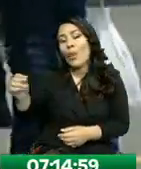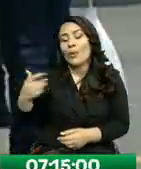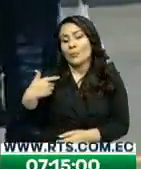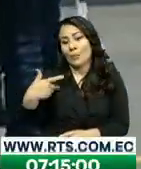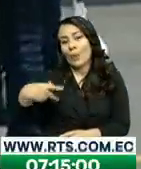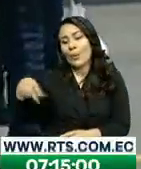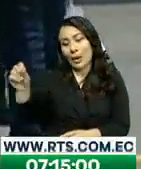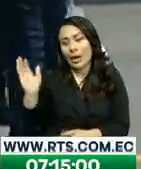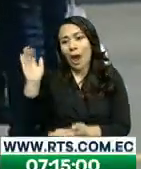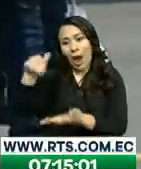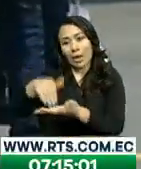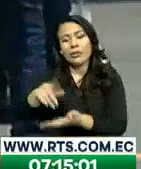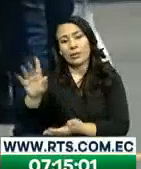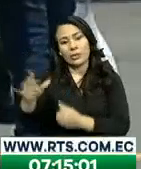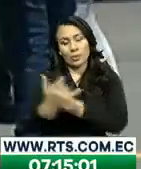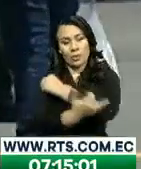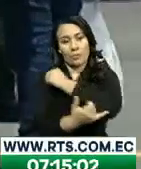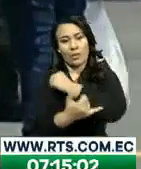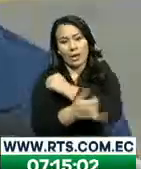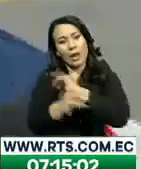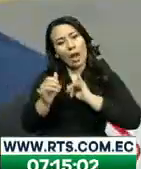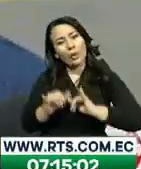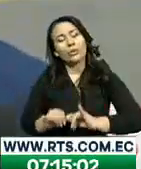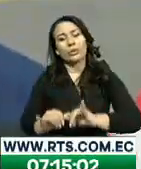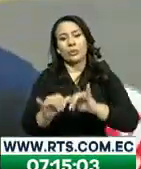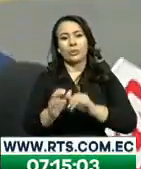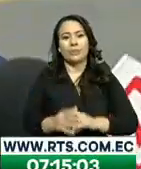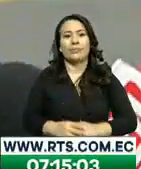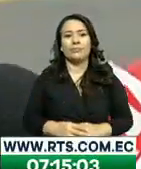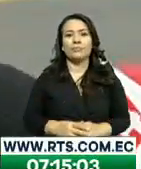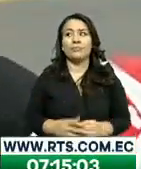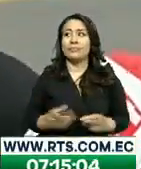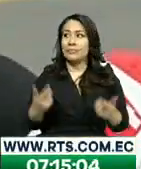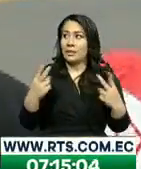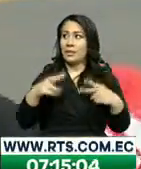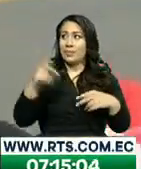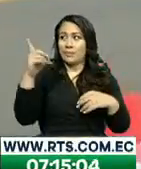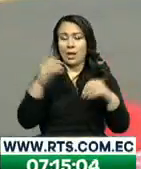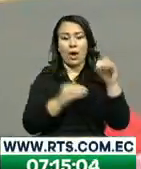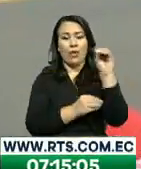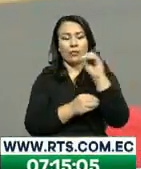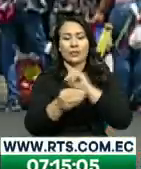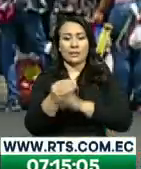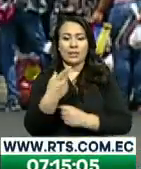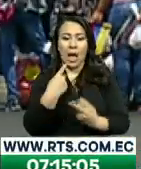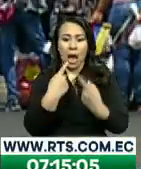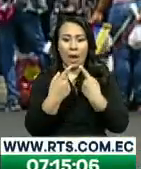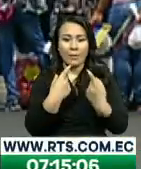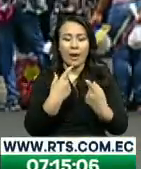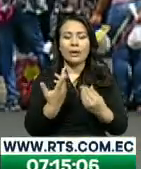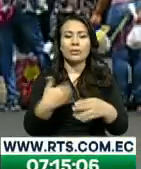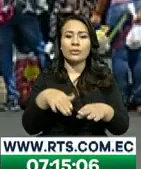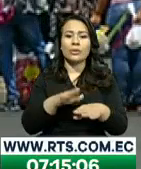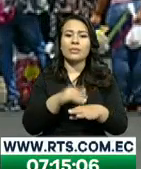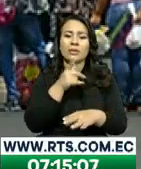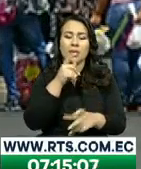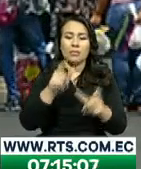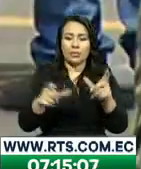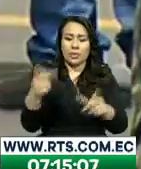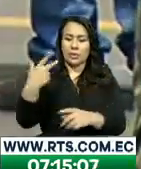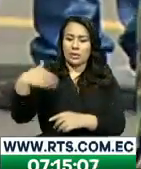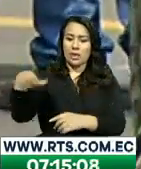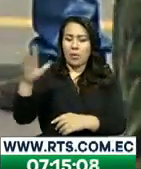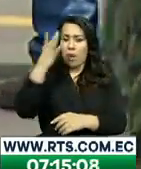Deberían regresar a su tierra y a continuar. Pues. Desde el consulado, sin embargo, exponían las motivaciones de quienes se van por